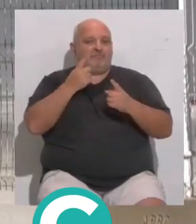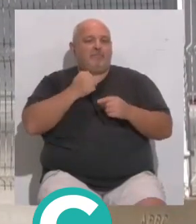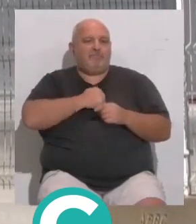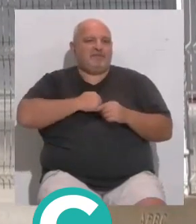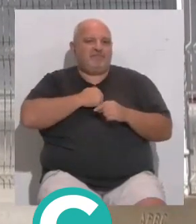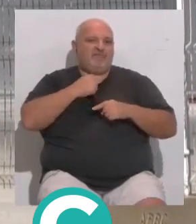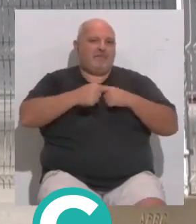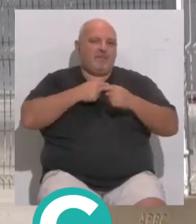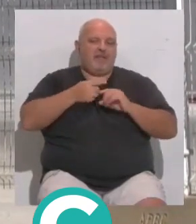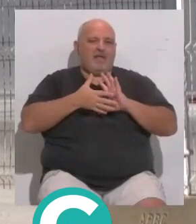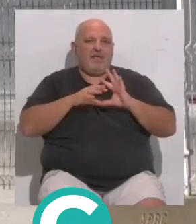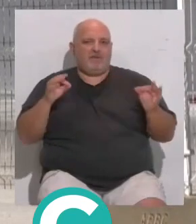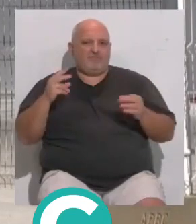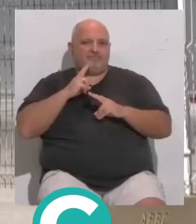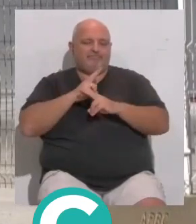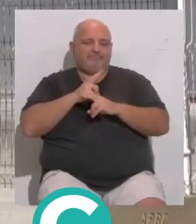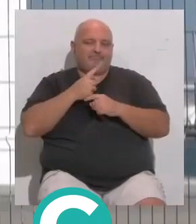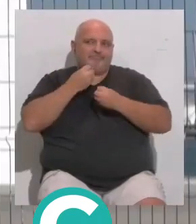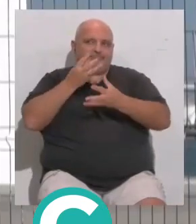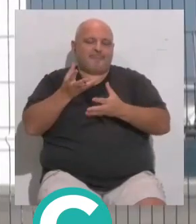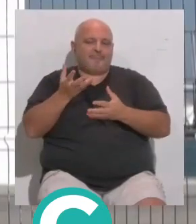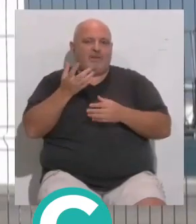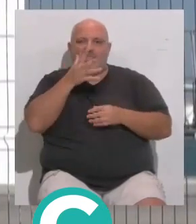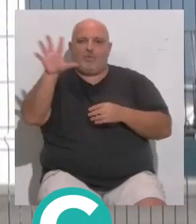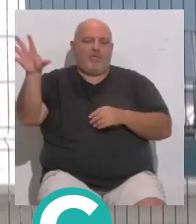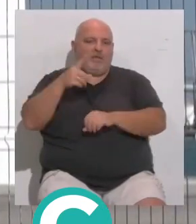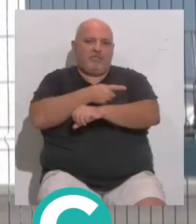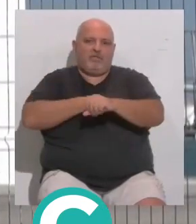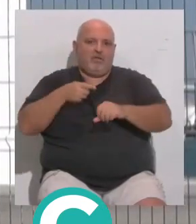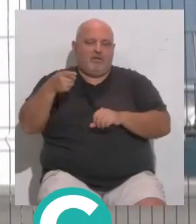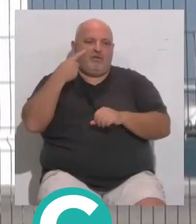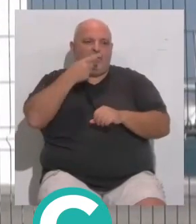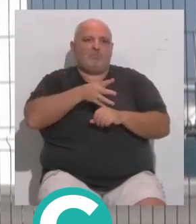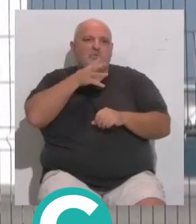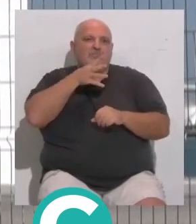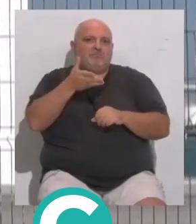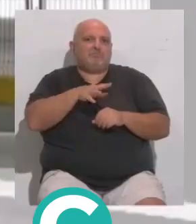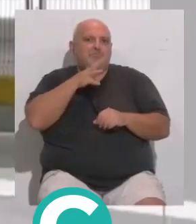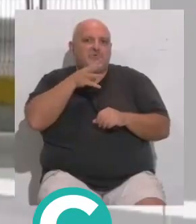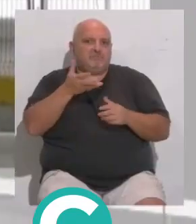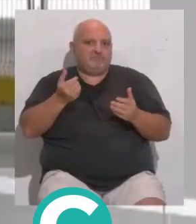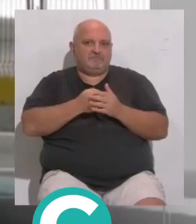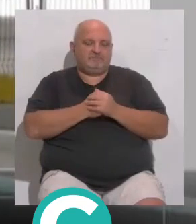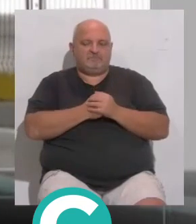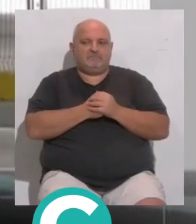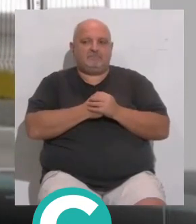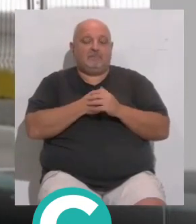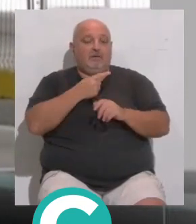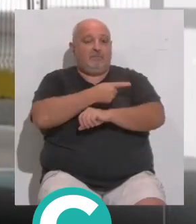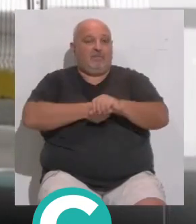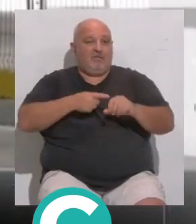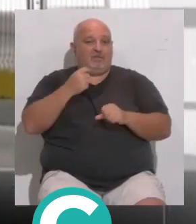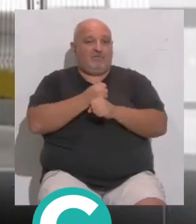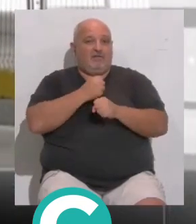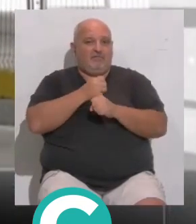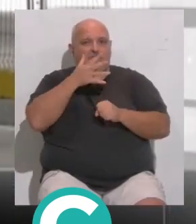a familiares y amigos de la víctima y han denunciado a Inspección de Trabajo que se esclarezcan los hechos. Y ha denunciado ante la Inspección de